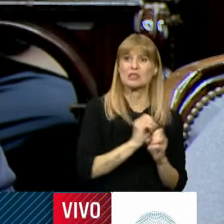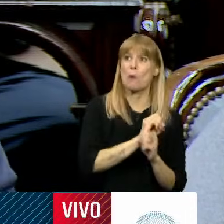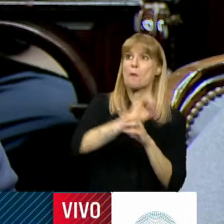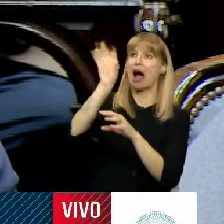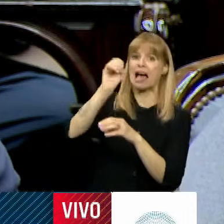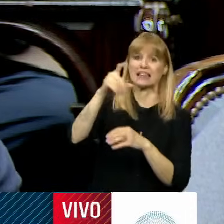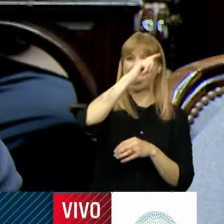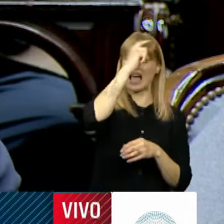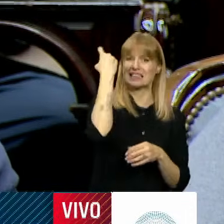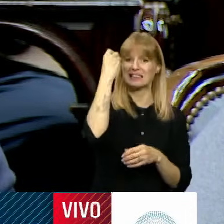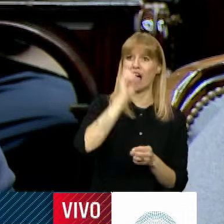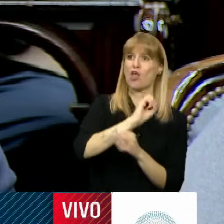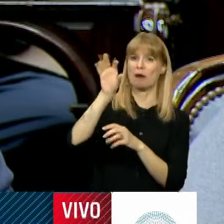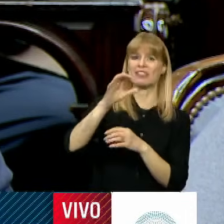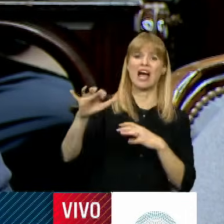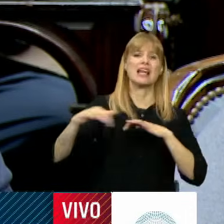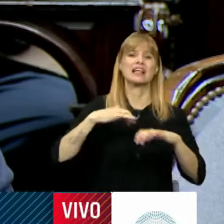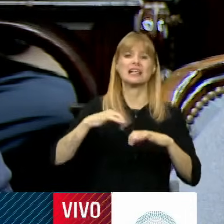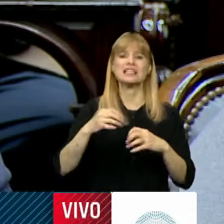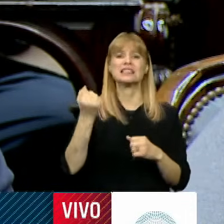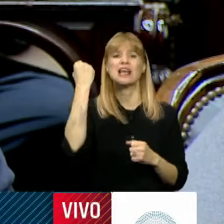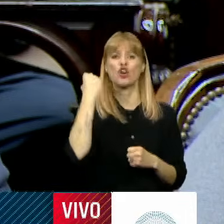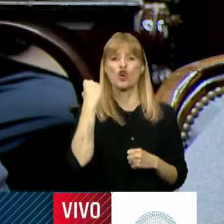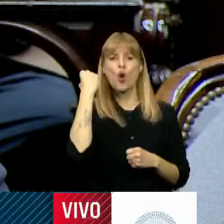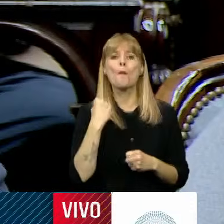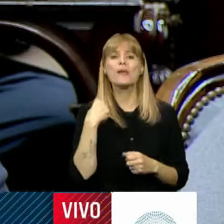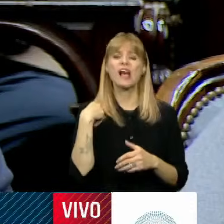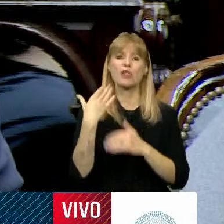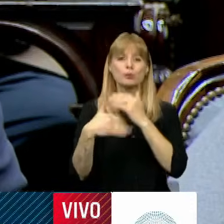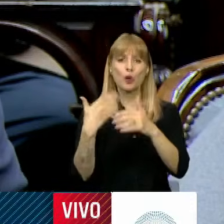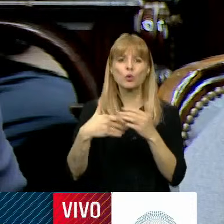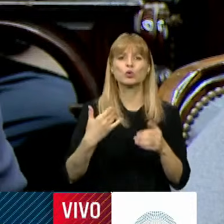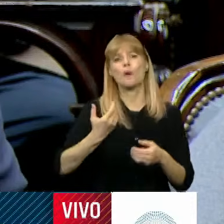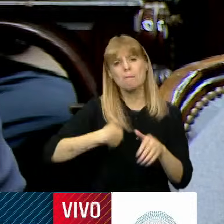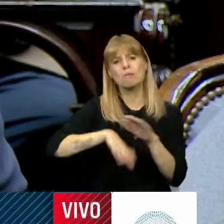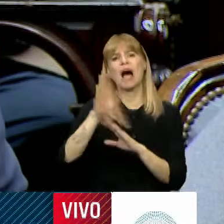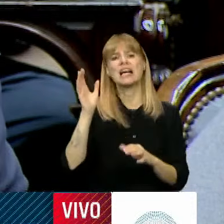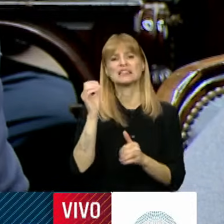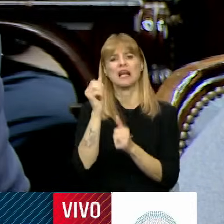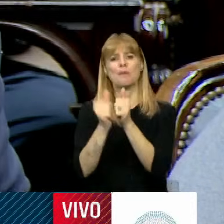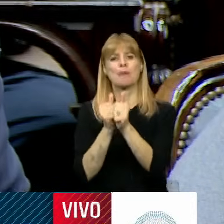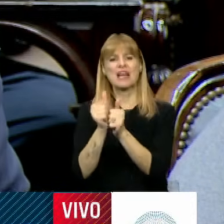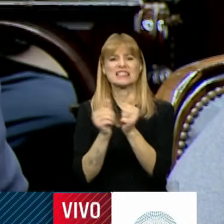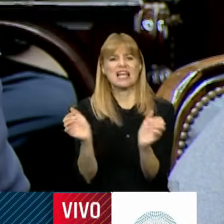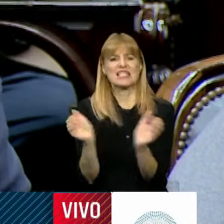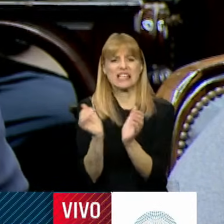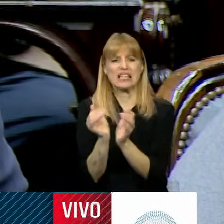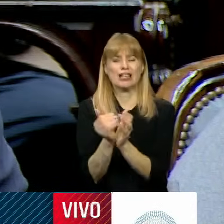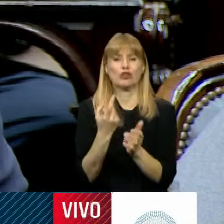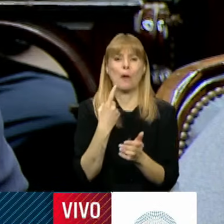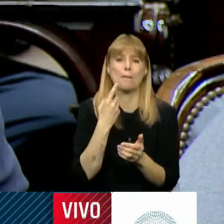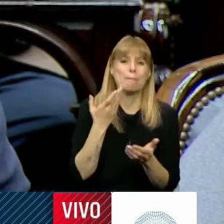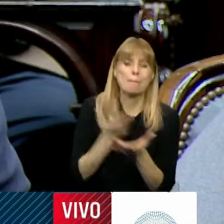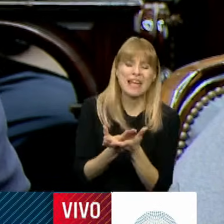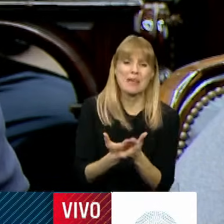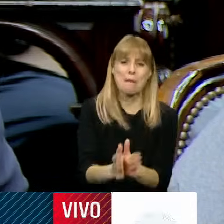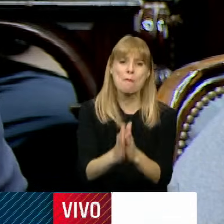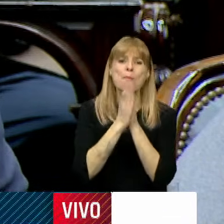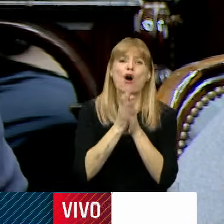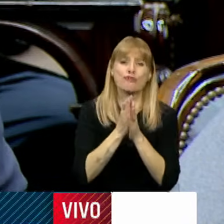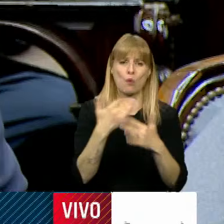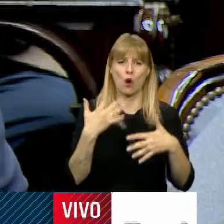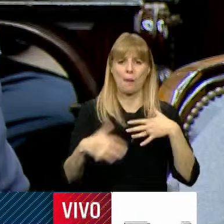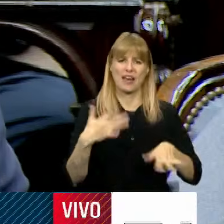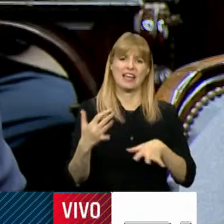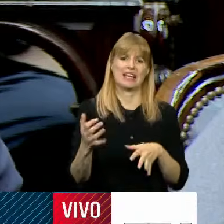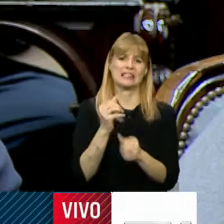también económica y productiva, muy especialmente en las pymes, que piden a gritos una emergencia, y